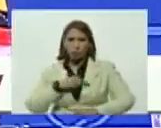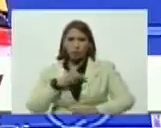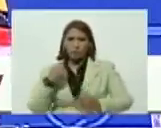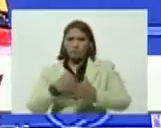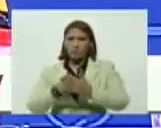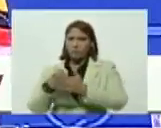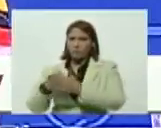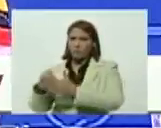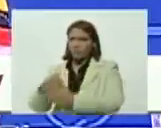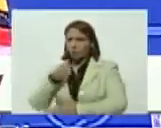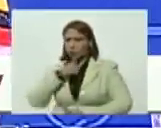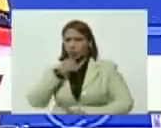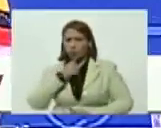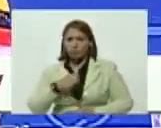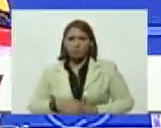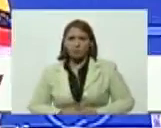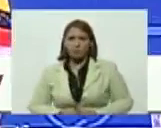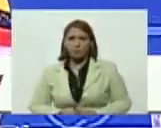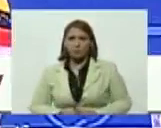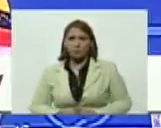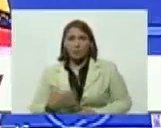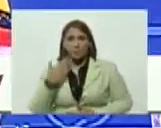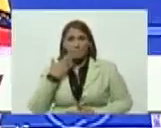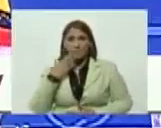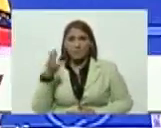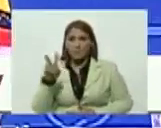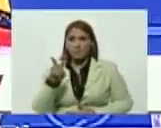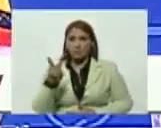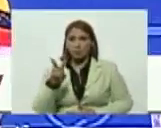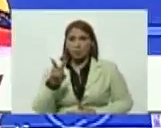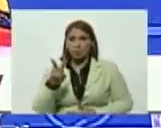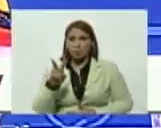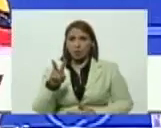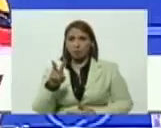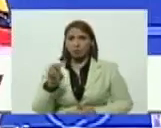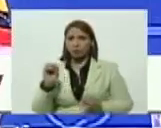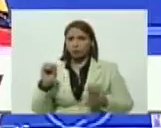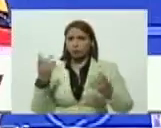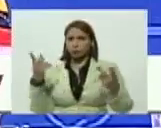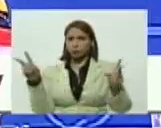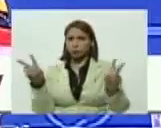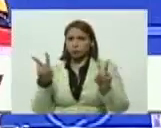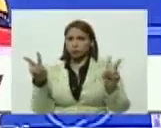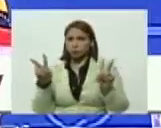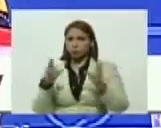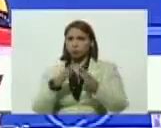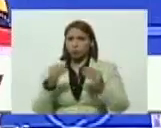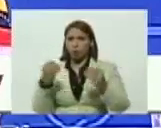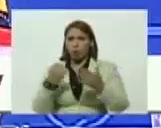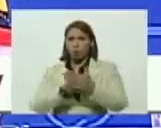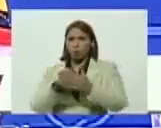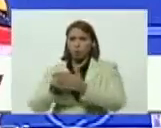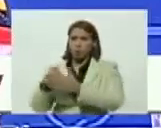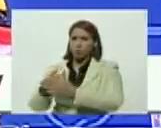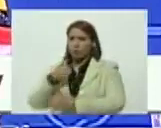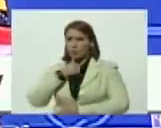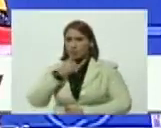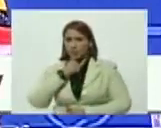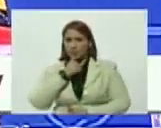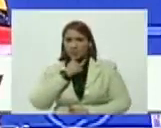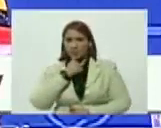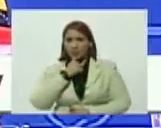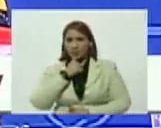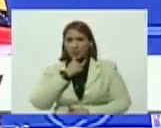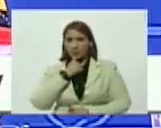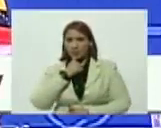nuestra resistencia, que la madre Venezuela salga victoriosa de toda esta lucha de resistencia heroica contra el